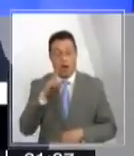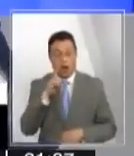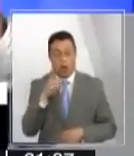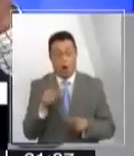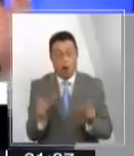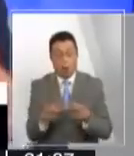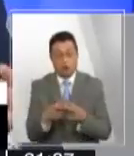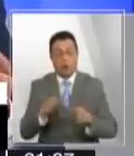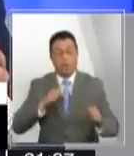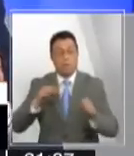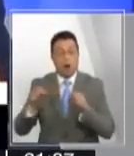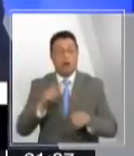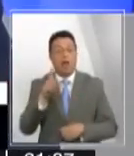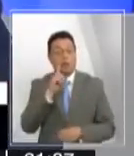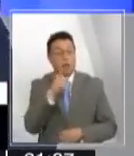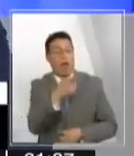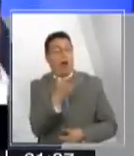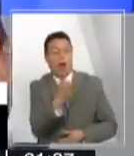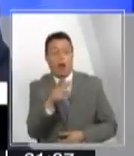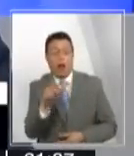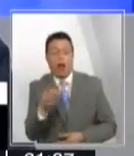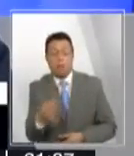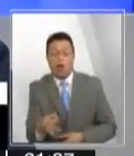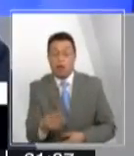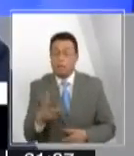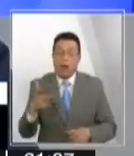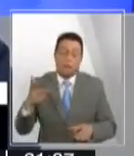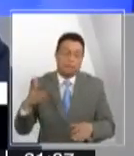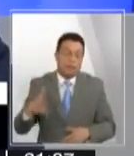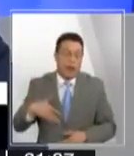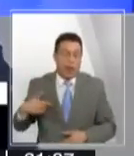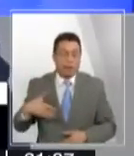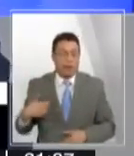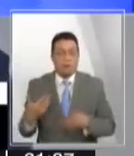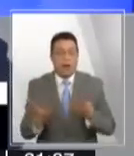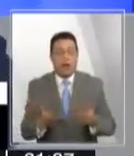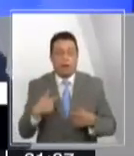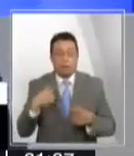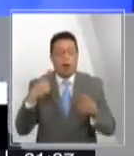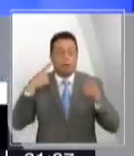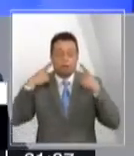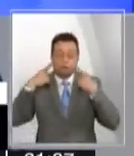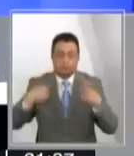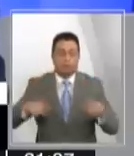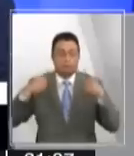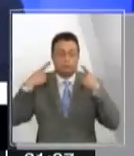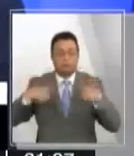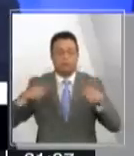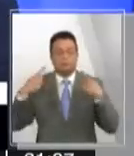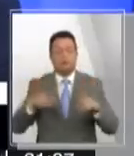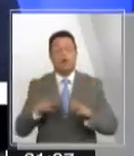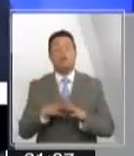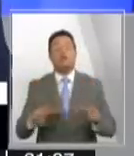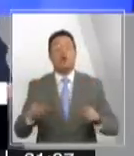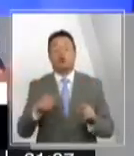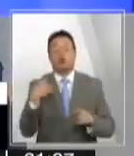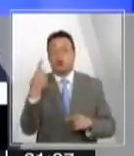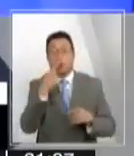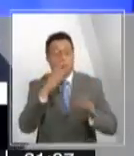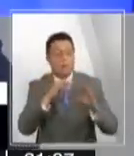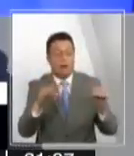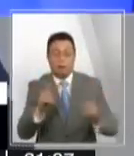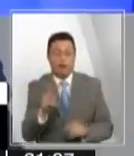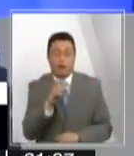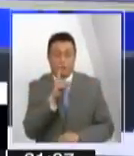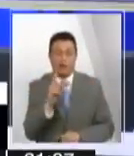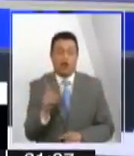político, tenemos una moneda que es desafortunadamente, absolutamente, hace oídos sordos de lo que se dice en todo el entorno. Y eso no está bien, no